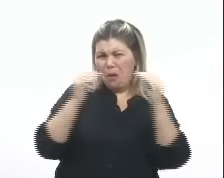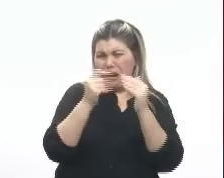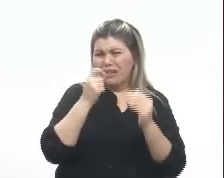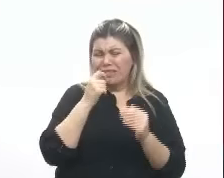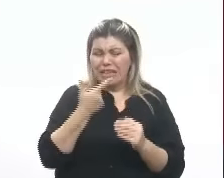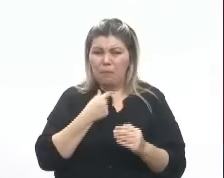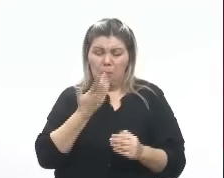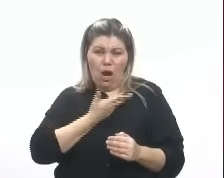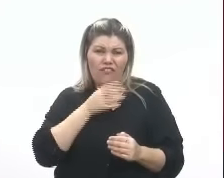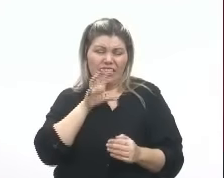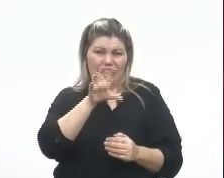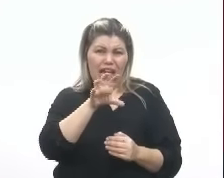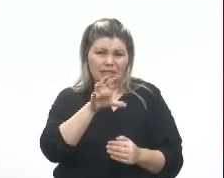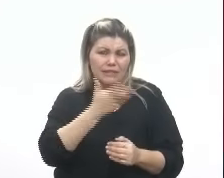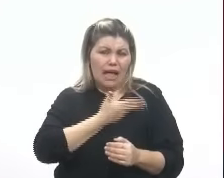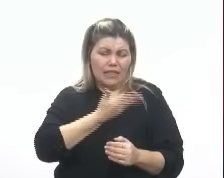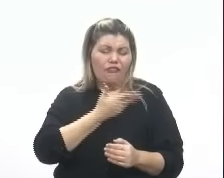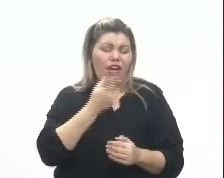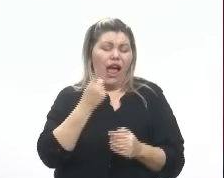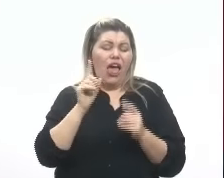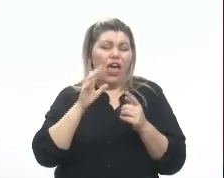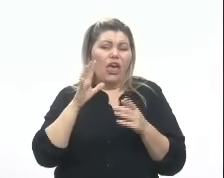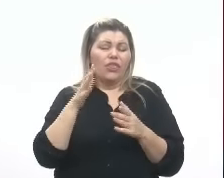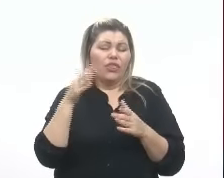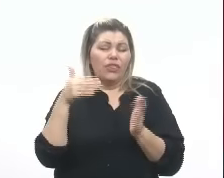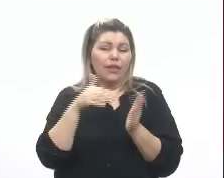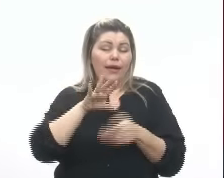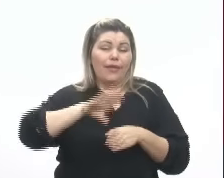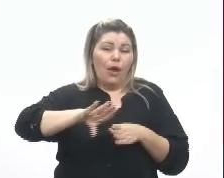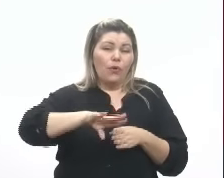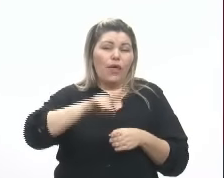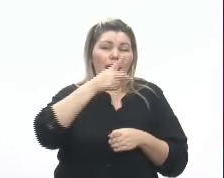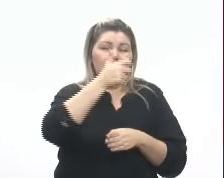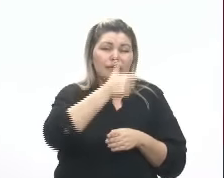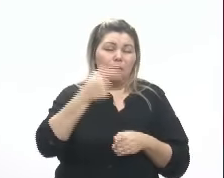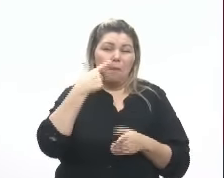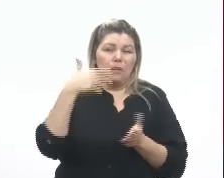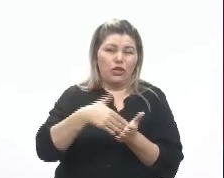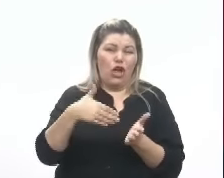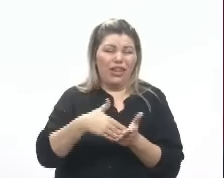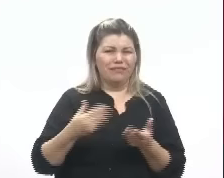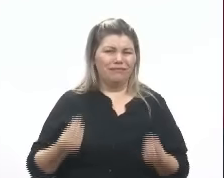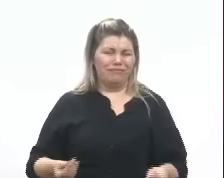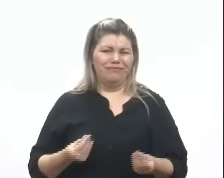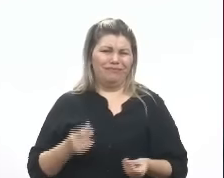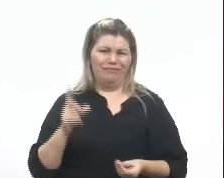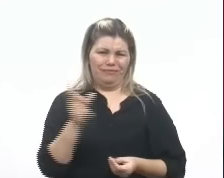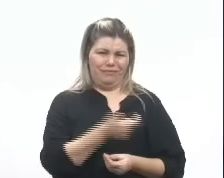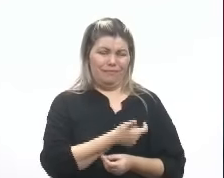deben 650 mil millones. Una cosa terrible. Y